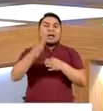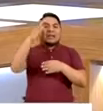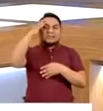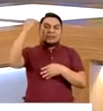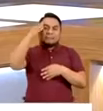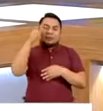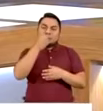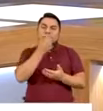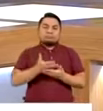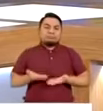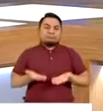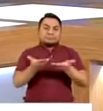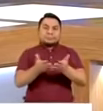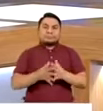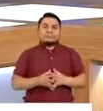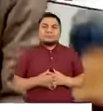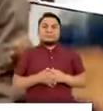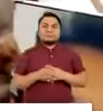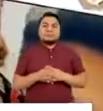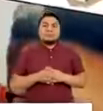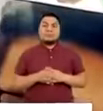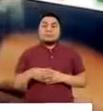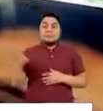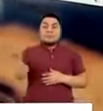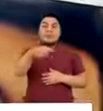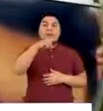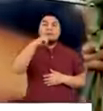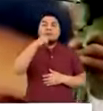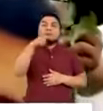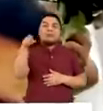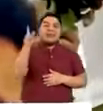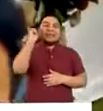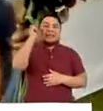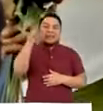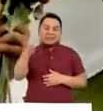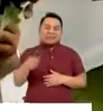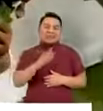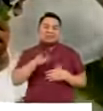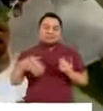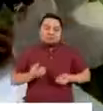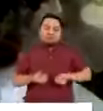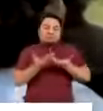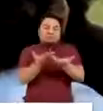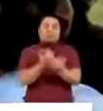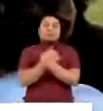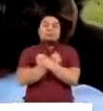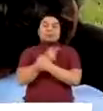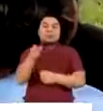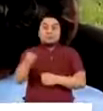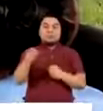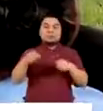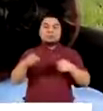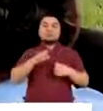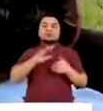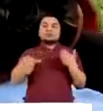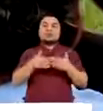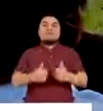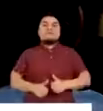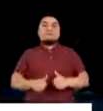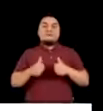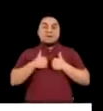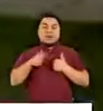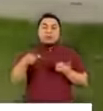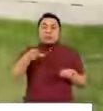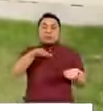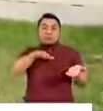este acto de generosidad. Estas mujeres son testimonio del desprendimiento y amor. Ellas optaron por dar vida después